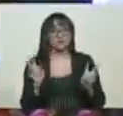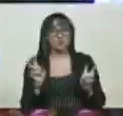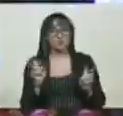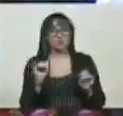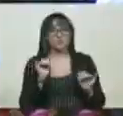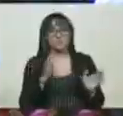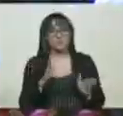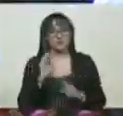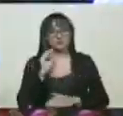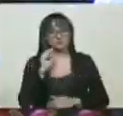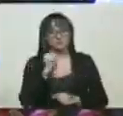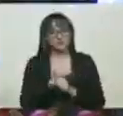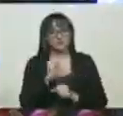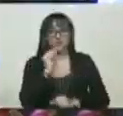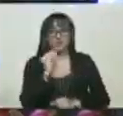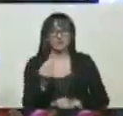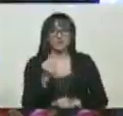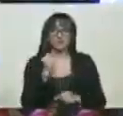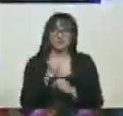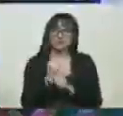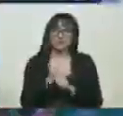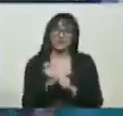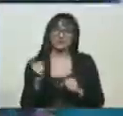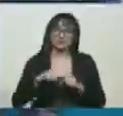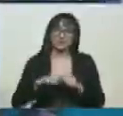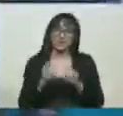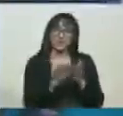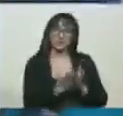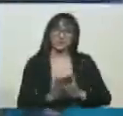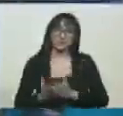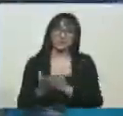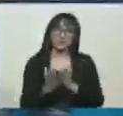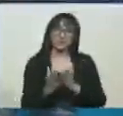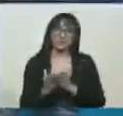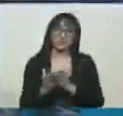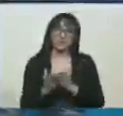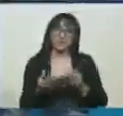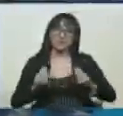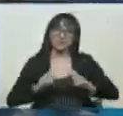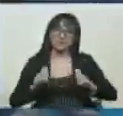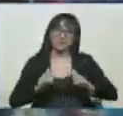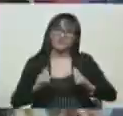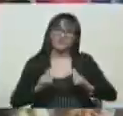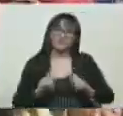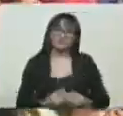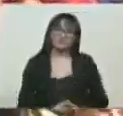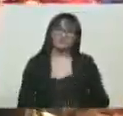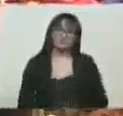plan Chamba Juvenil, al trabajo, al estudio, a la vida.